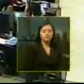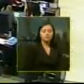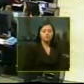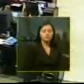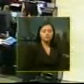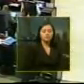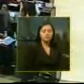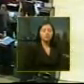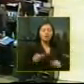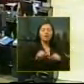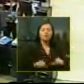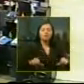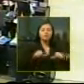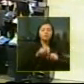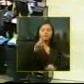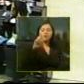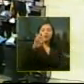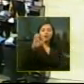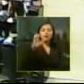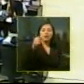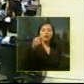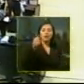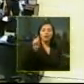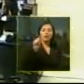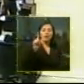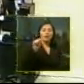Asambleísta Rory Regalado tiene la palabra.